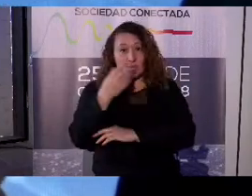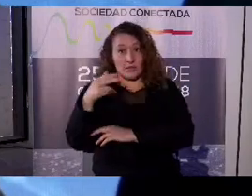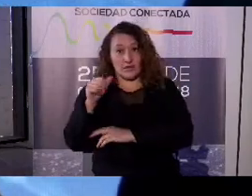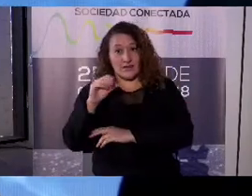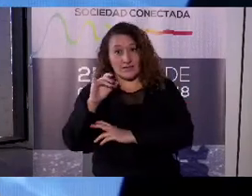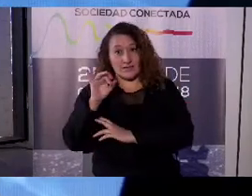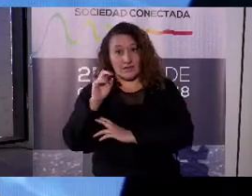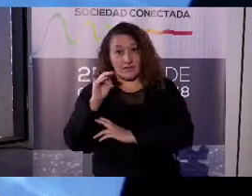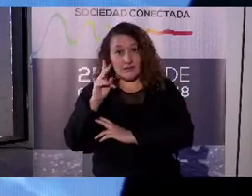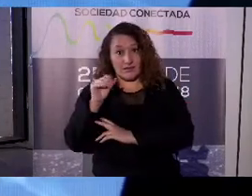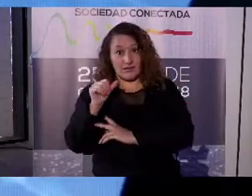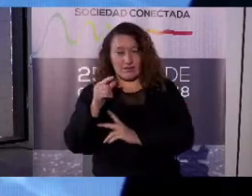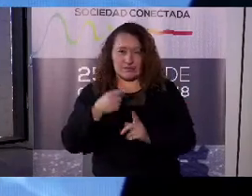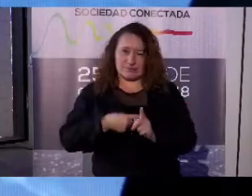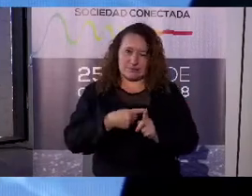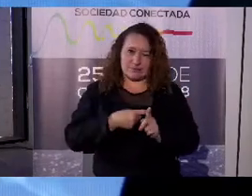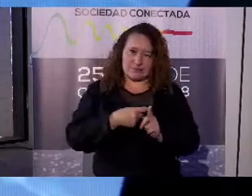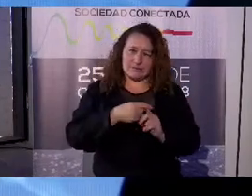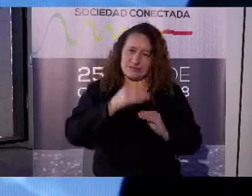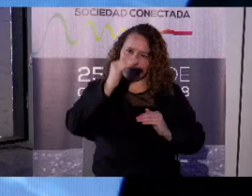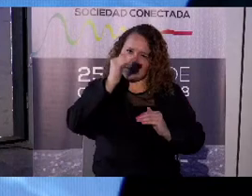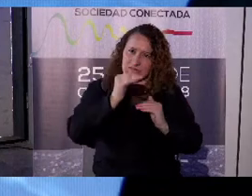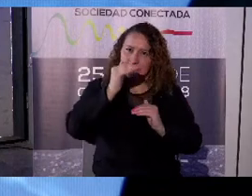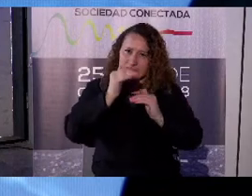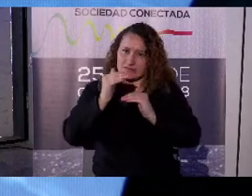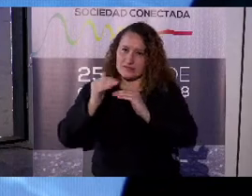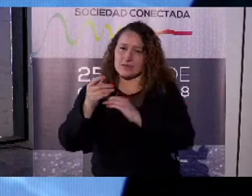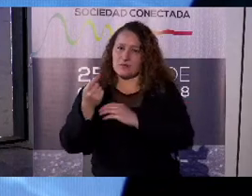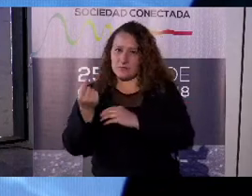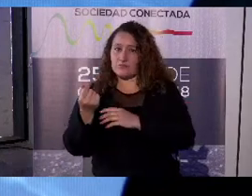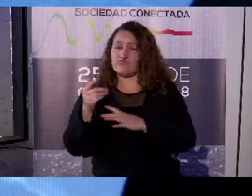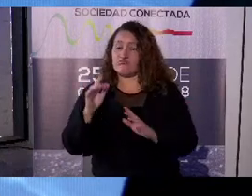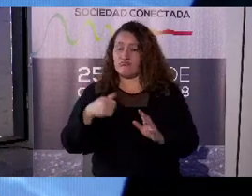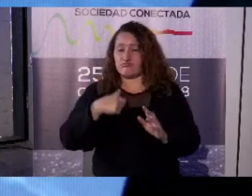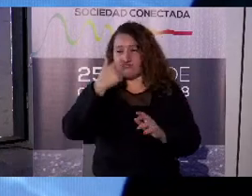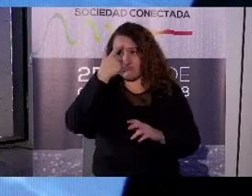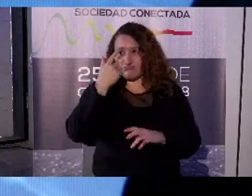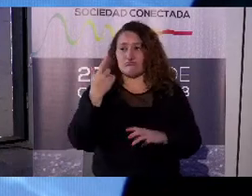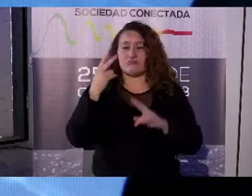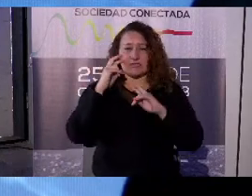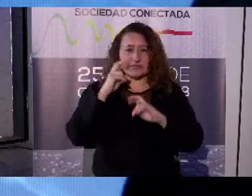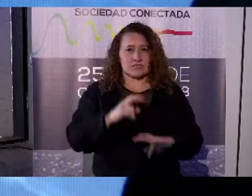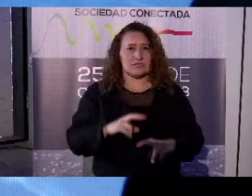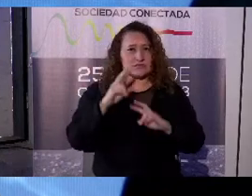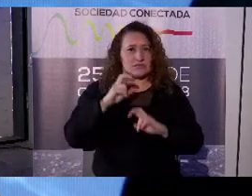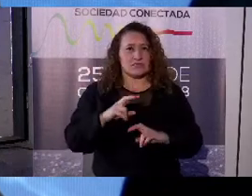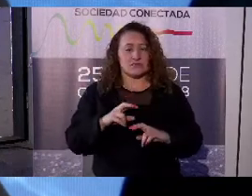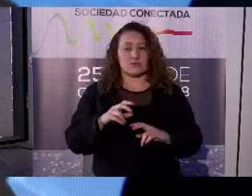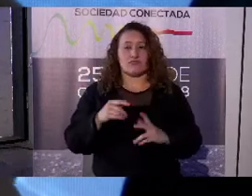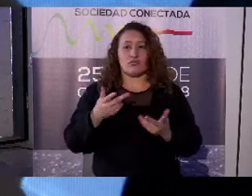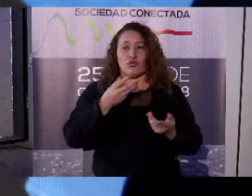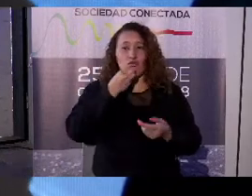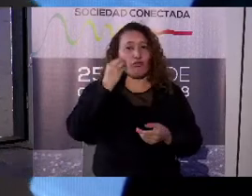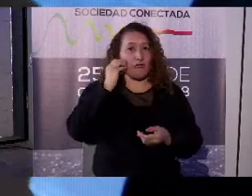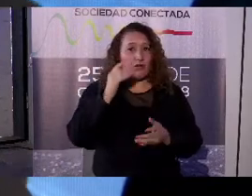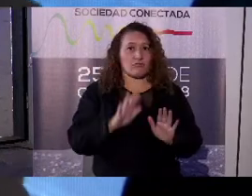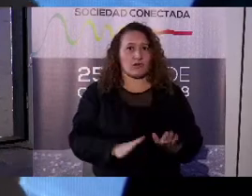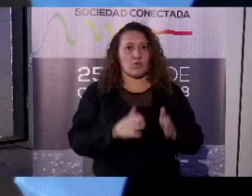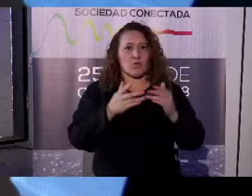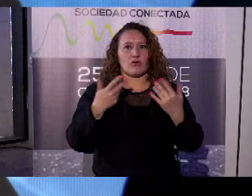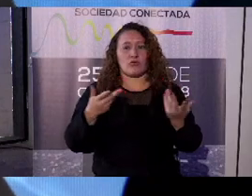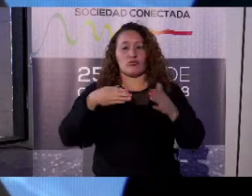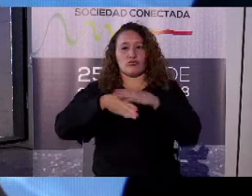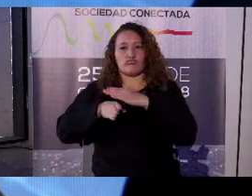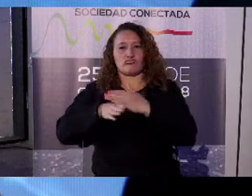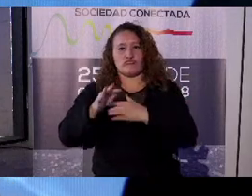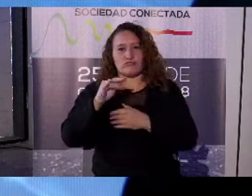cánones Me parece que nosotros hemos hecho muchos estudios en los cuales eh el ingreso eh promedio del hogar se se ve mejorado por el acceso a las